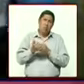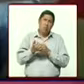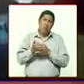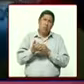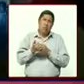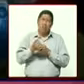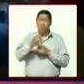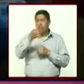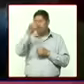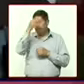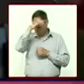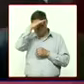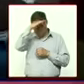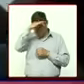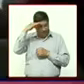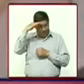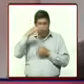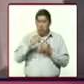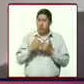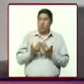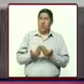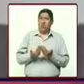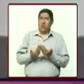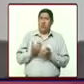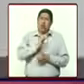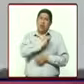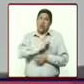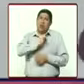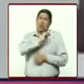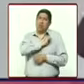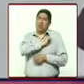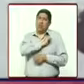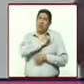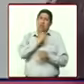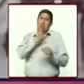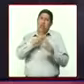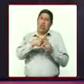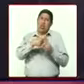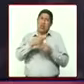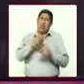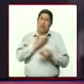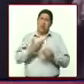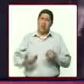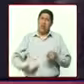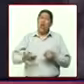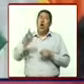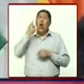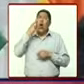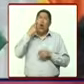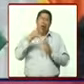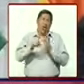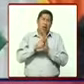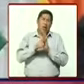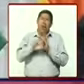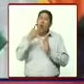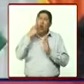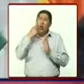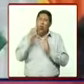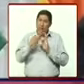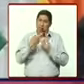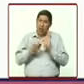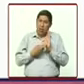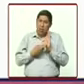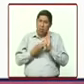Realmente eso es el colmo, no se puede admitir esta actitud de un alto mandatario que conoce la normativa, conoce la ley de nuestro país y